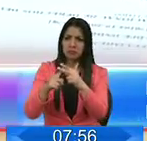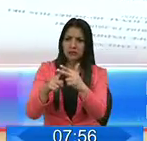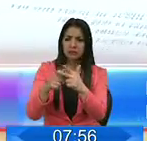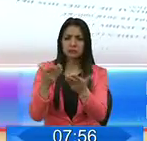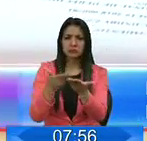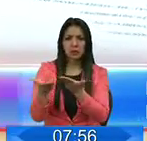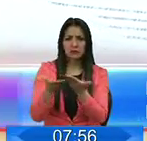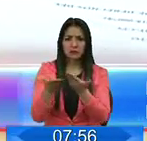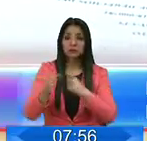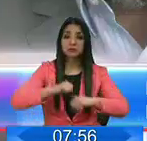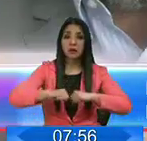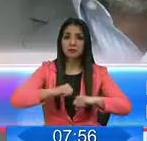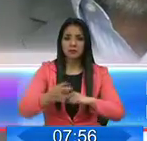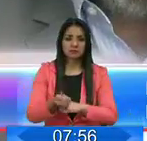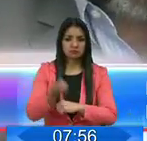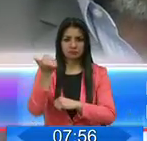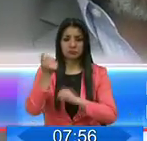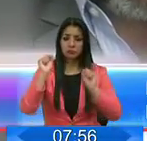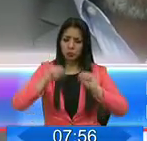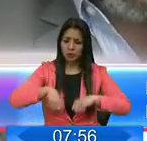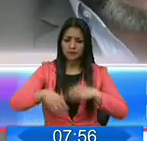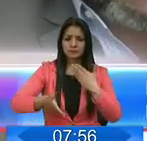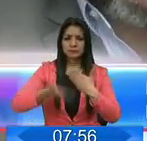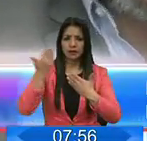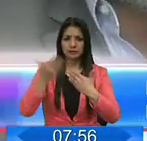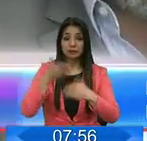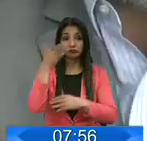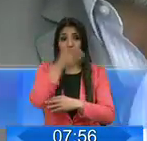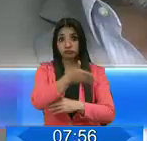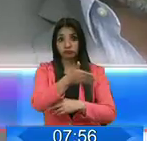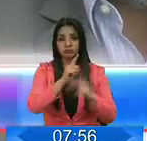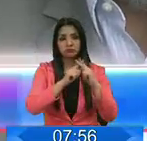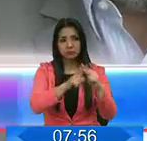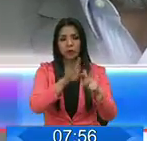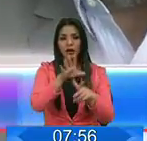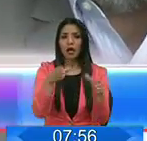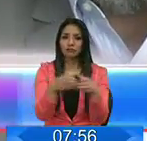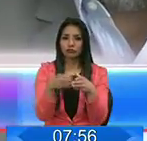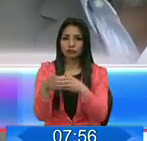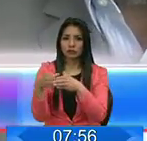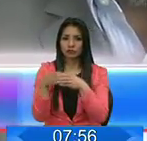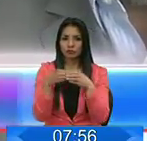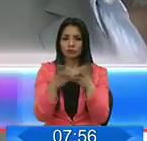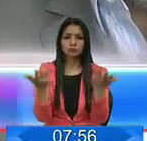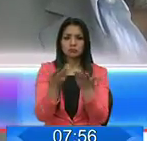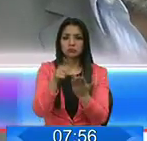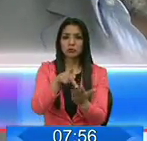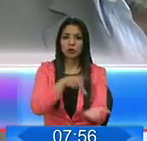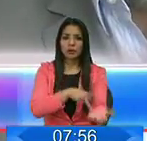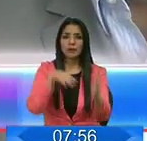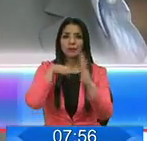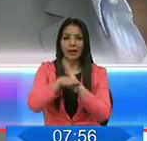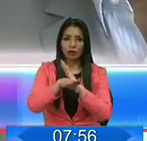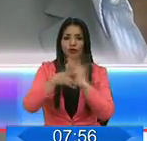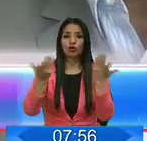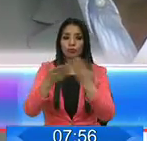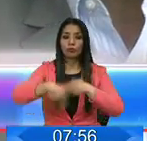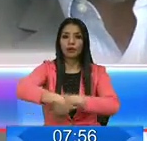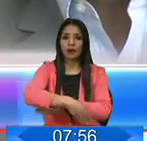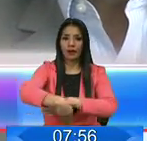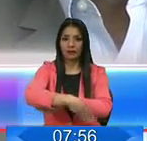los trámites. Vamos a ir a colocar el crédito en sus asociaciones a través de nuestro programa Banco en la Calle y